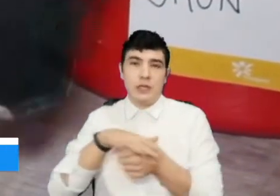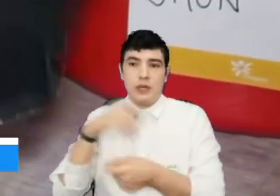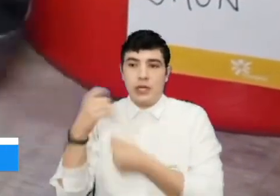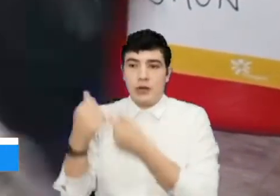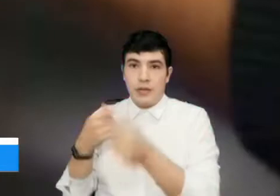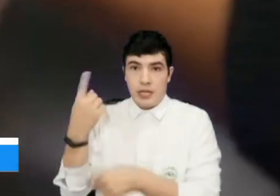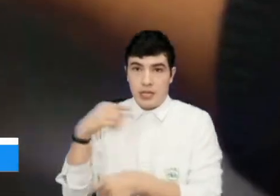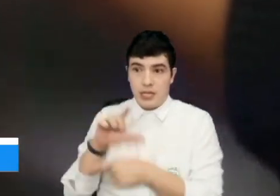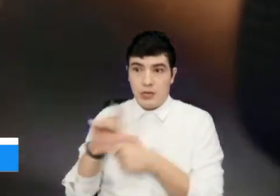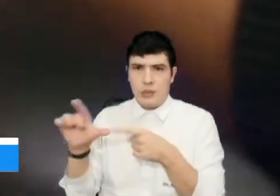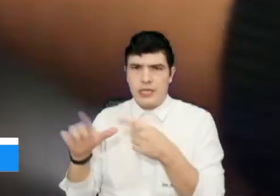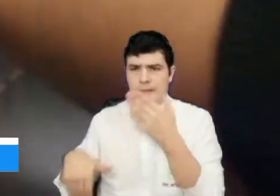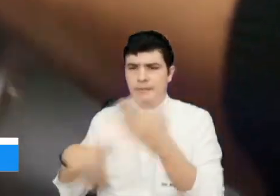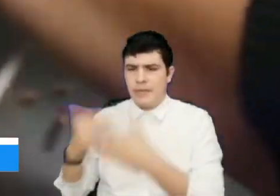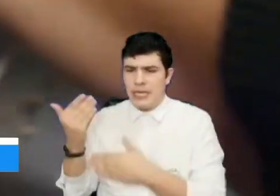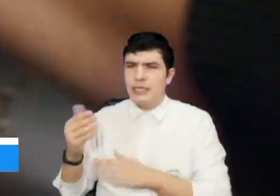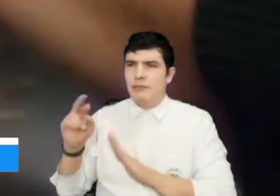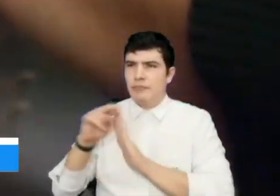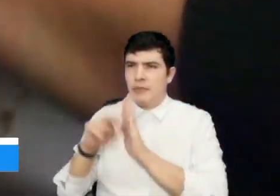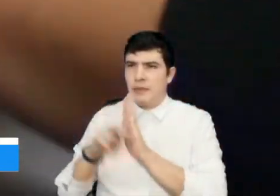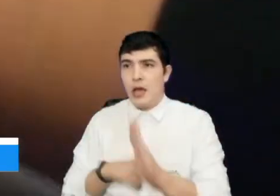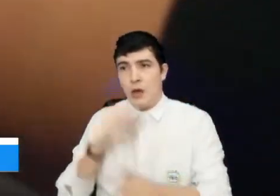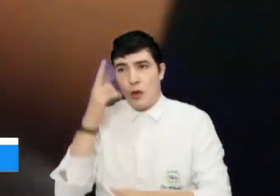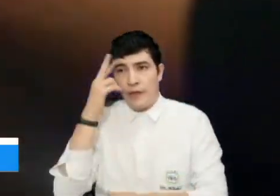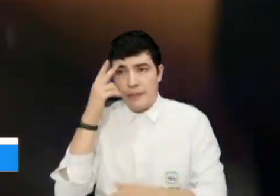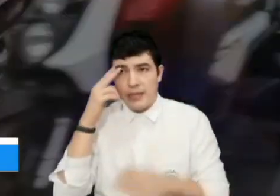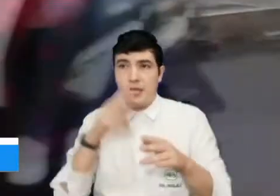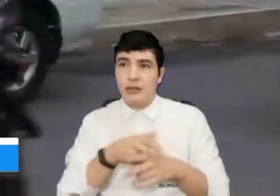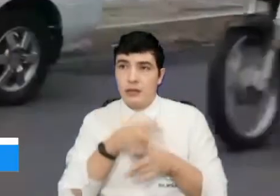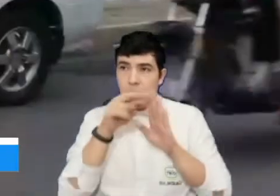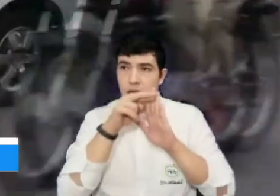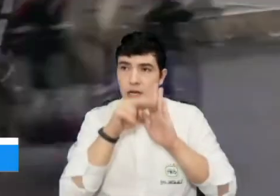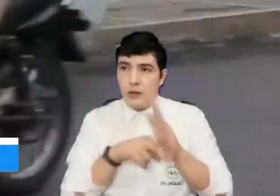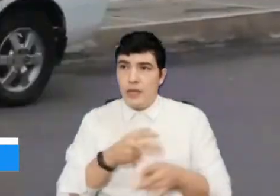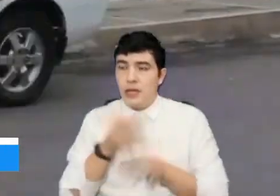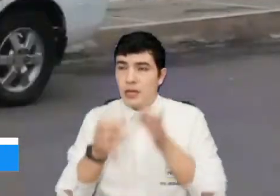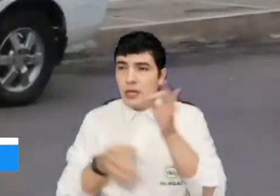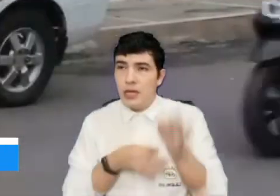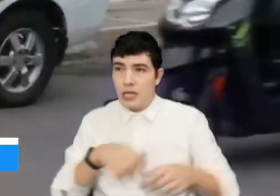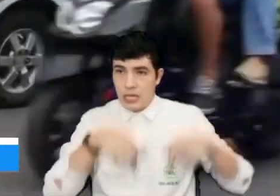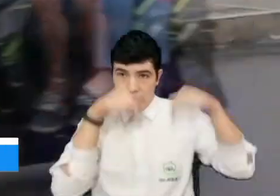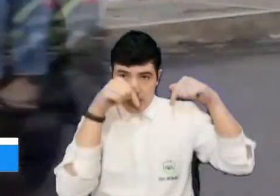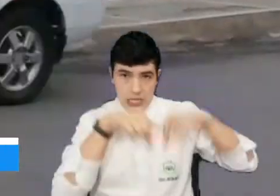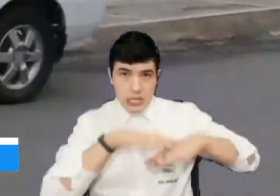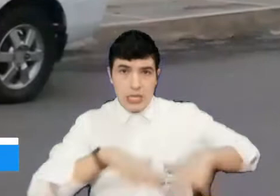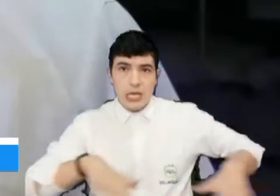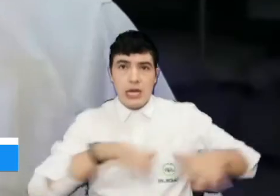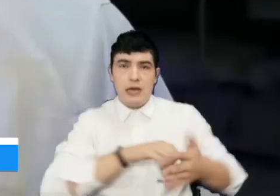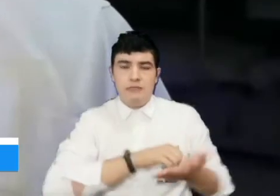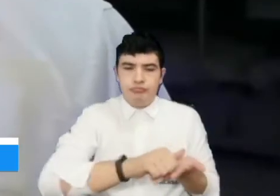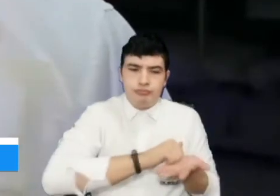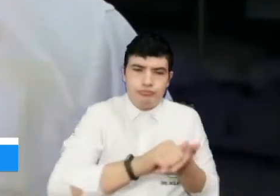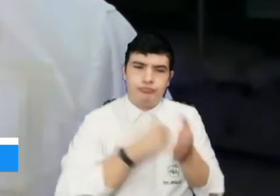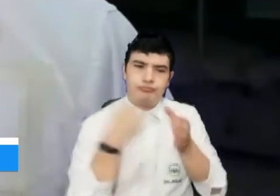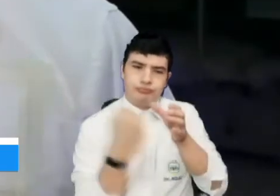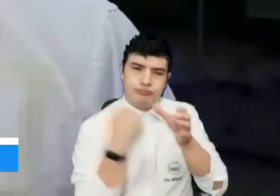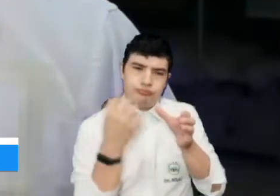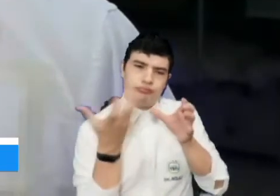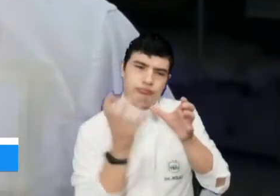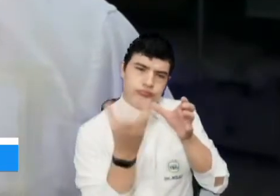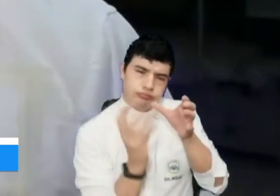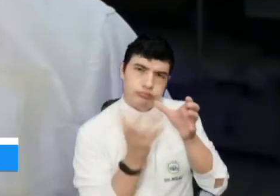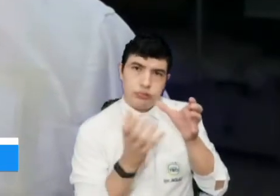todos los protocolos de bioseguridad para evitar contagio, porque la lavandería está reactivada solamente con servicio de domicilio, lo que hace también que